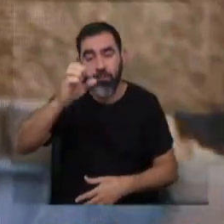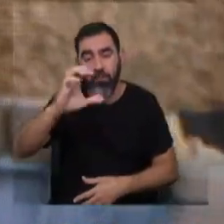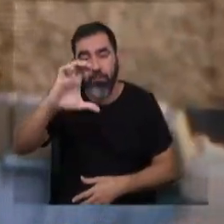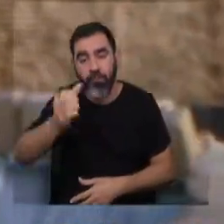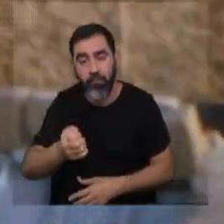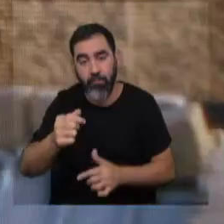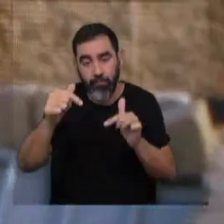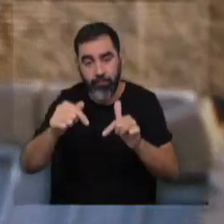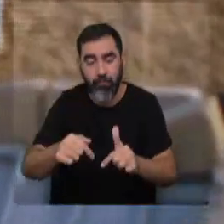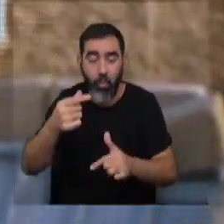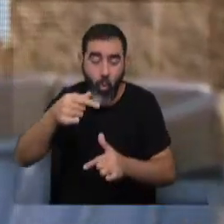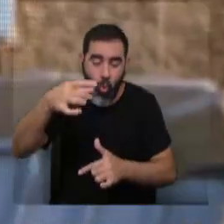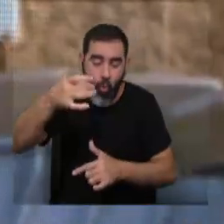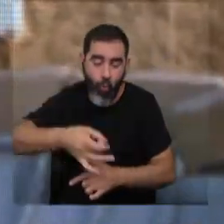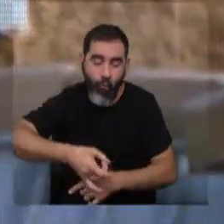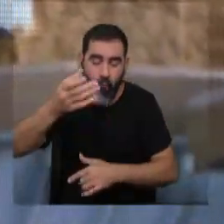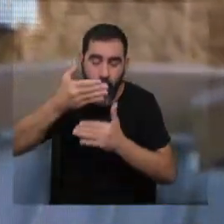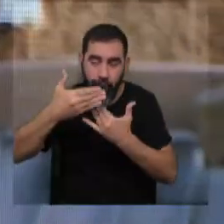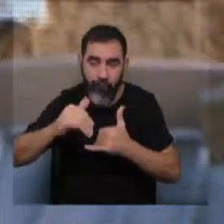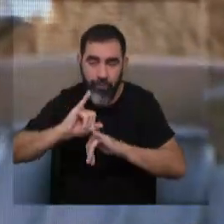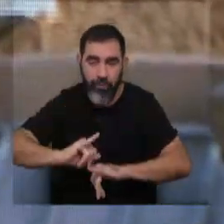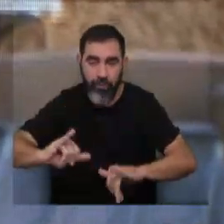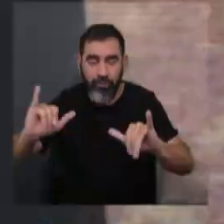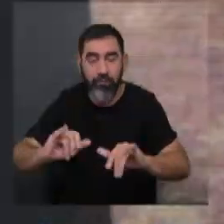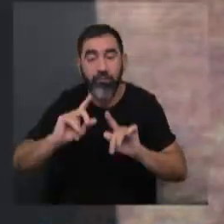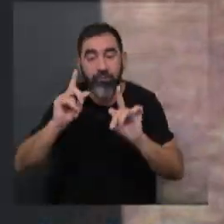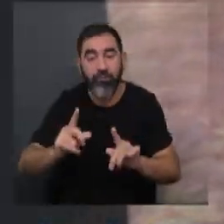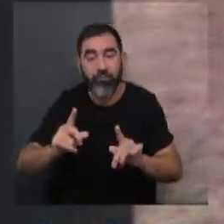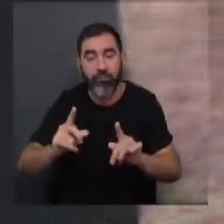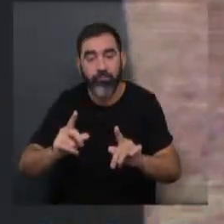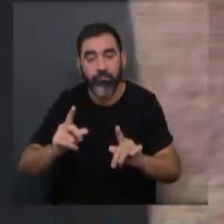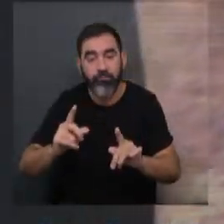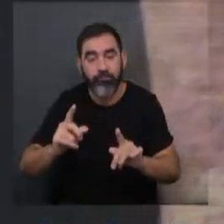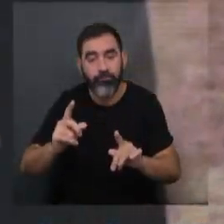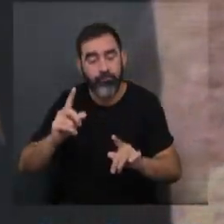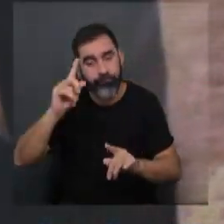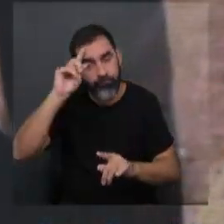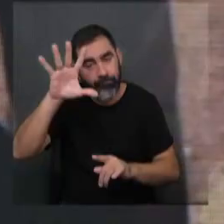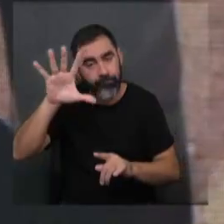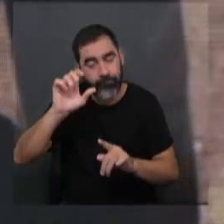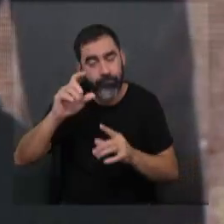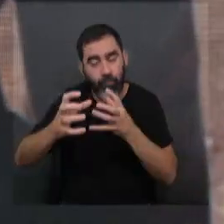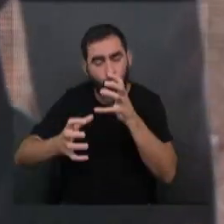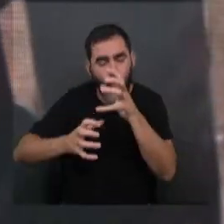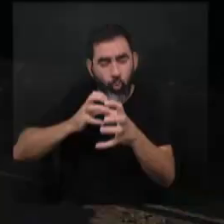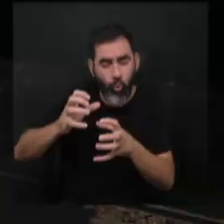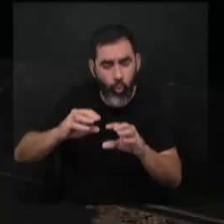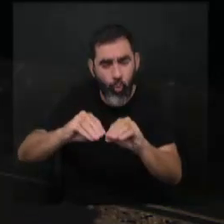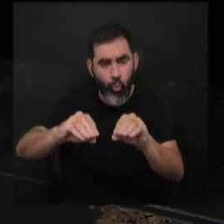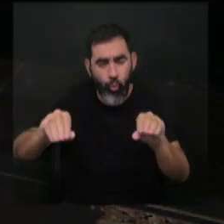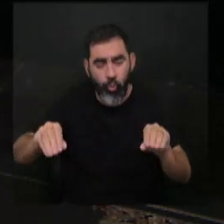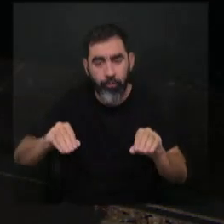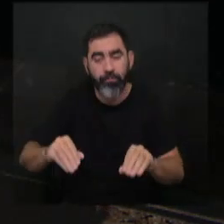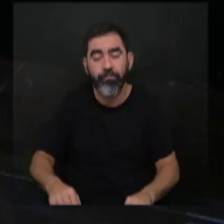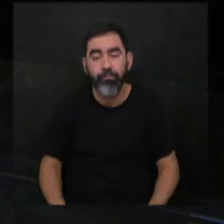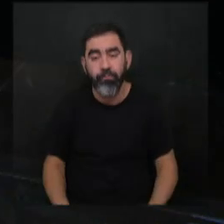al público, abierto a todo el mundo, que te deja además, se te impregna la arena y los colores, ¿no? Sí. Y voy